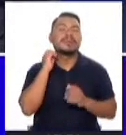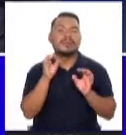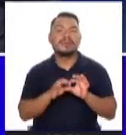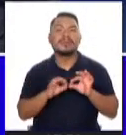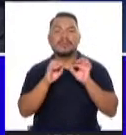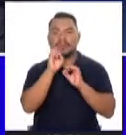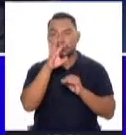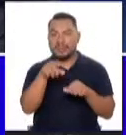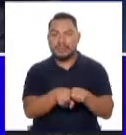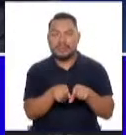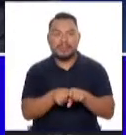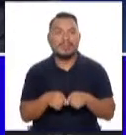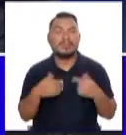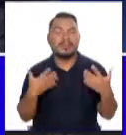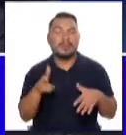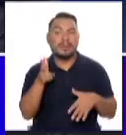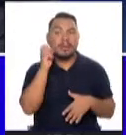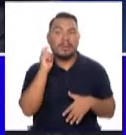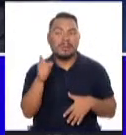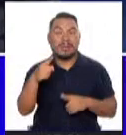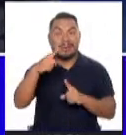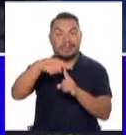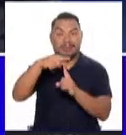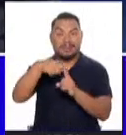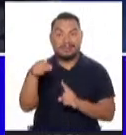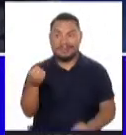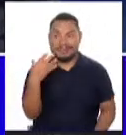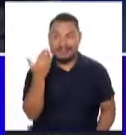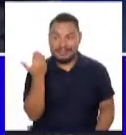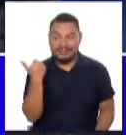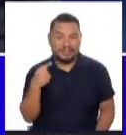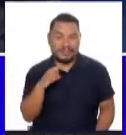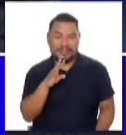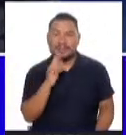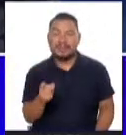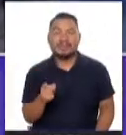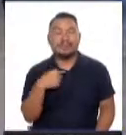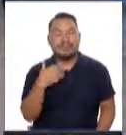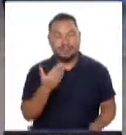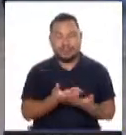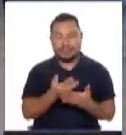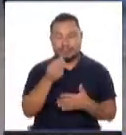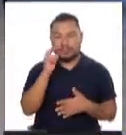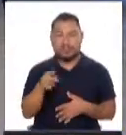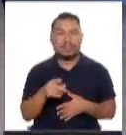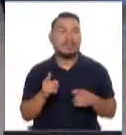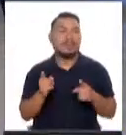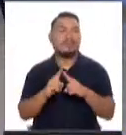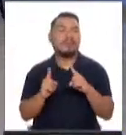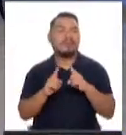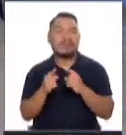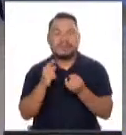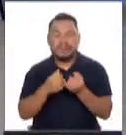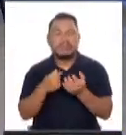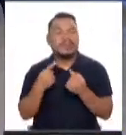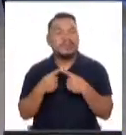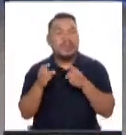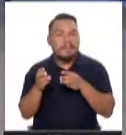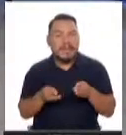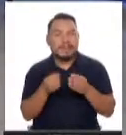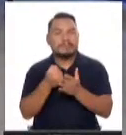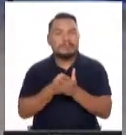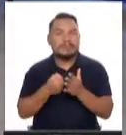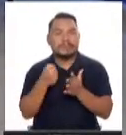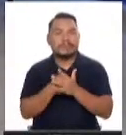recalcar. Pero lo que hemos escuchado de Alejandro Toledo, además de lo que hemos podido evidenciar, ¿no? Estos distintos recursos para seguir dilatando el proceso